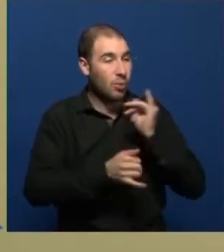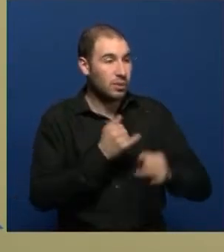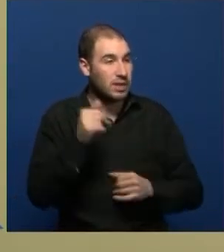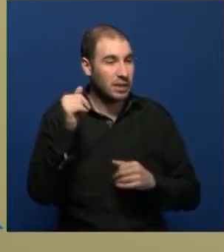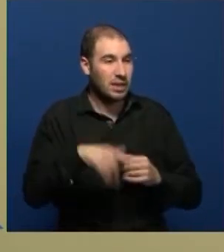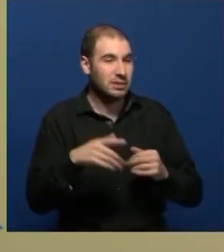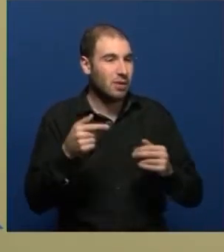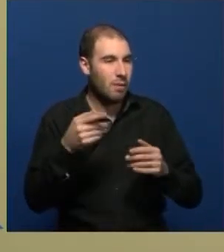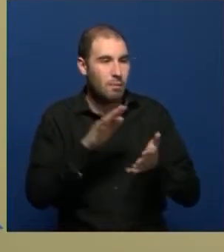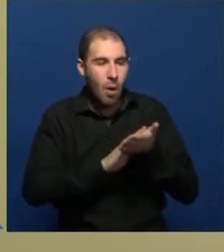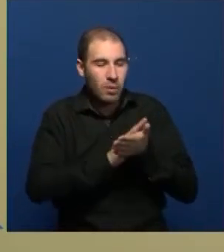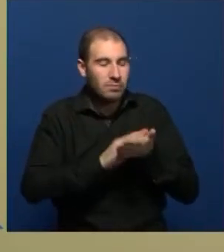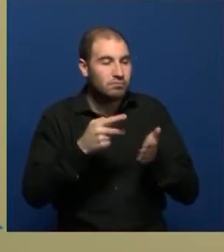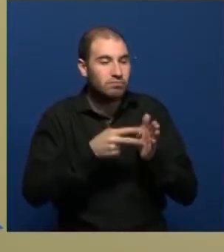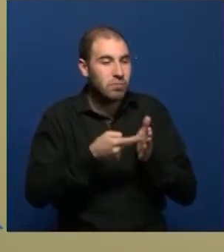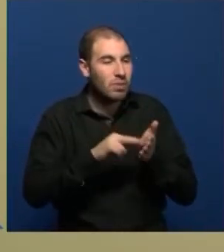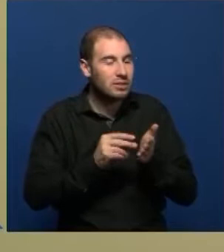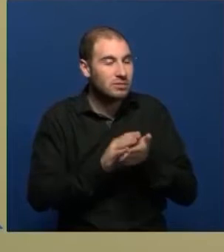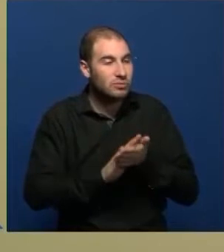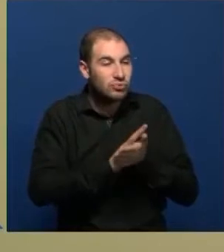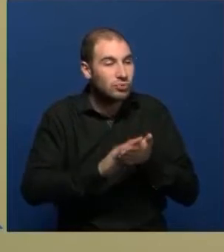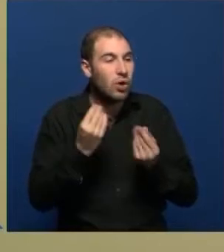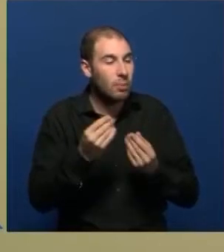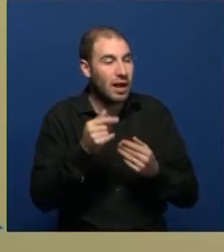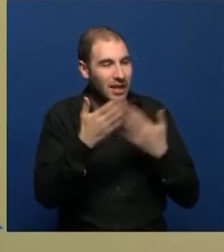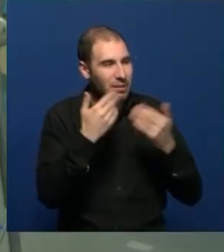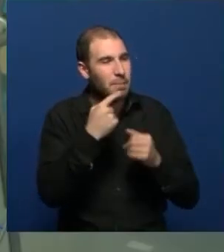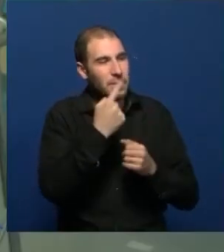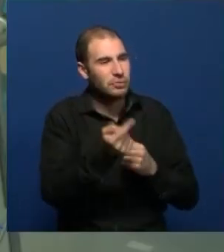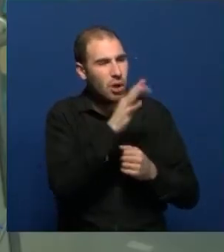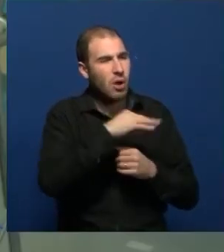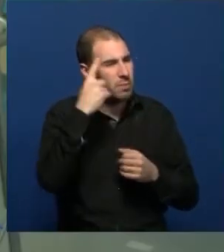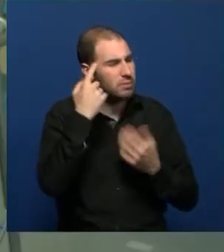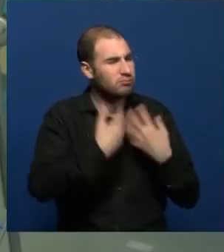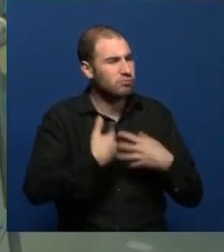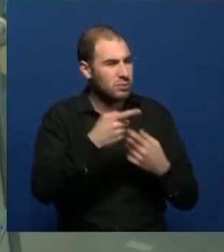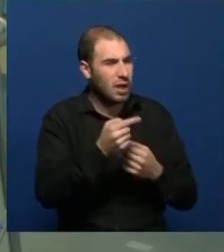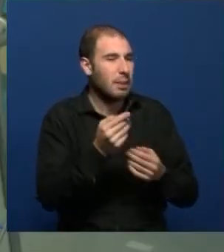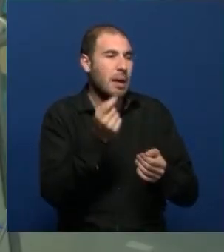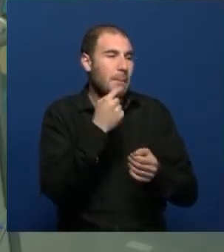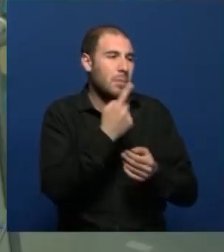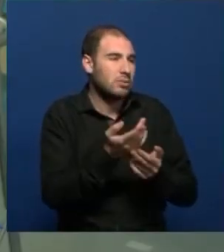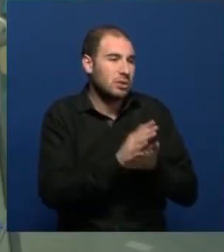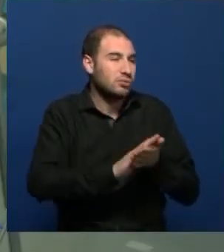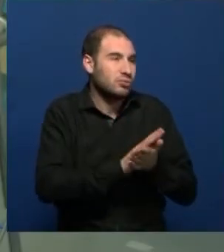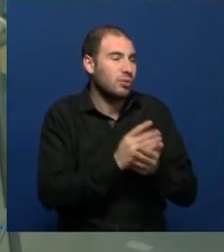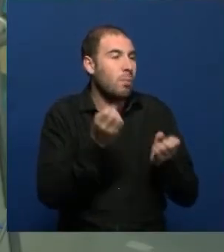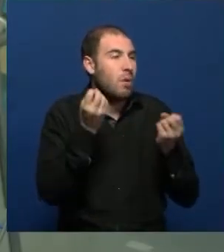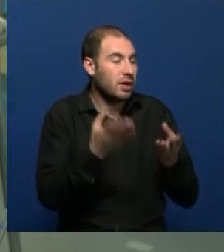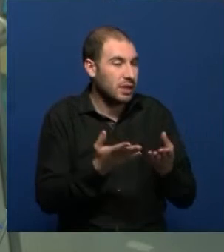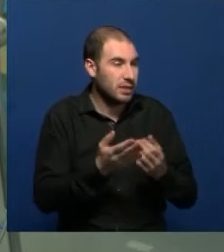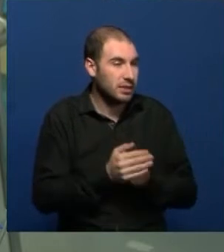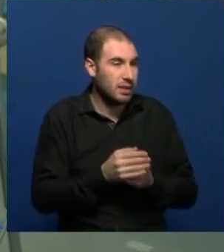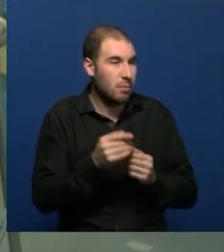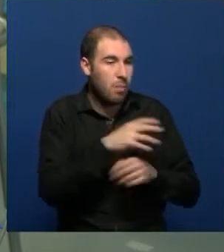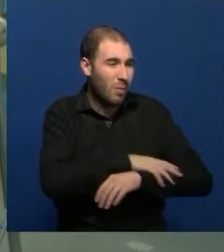como línea de ataque a la pobreza. Un poco como para cerrar la charla, te pregunto tu opinión, tu reflexión. Tal vez una pregunta no se soluciona el por qué